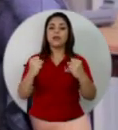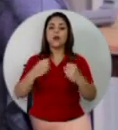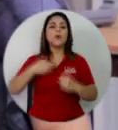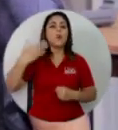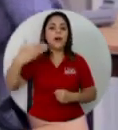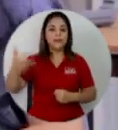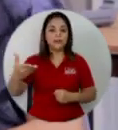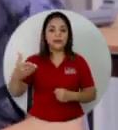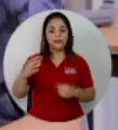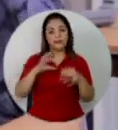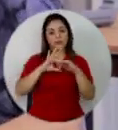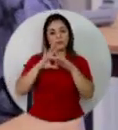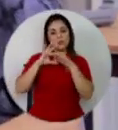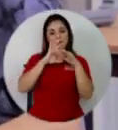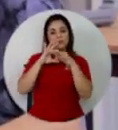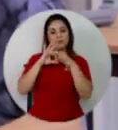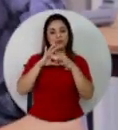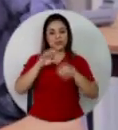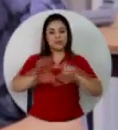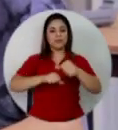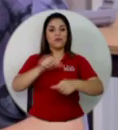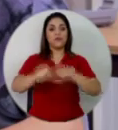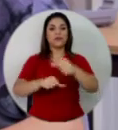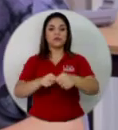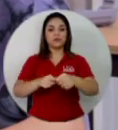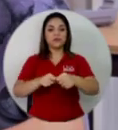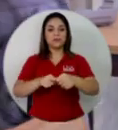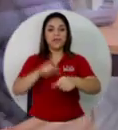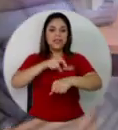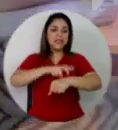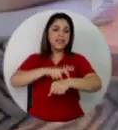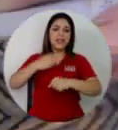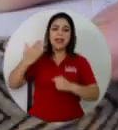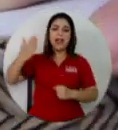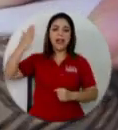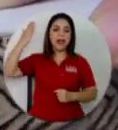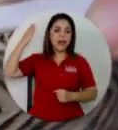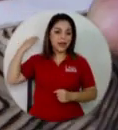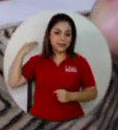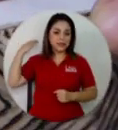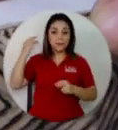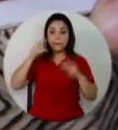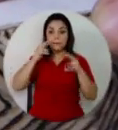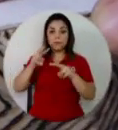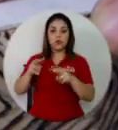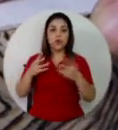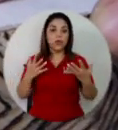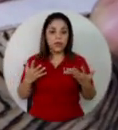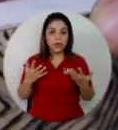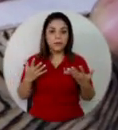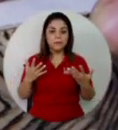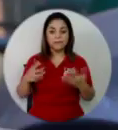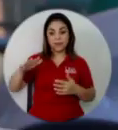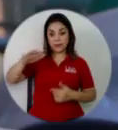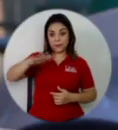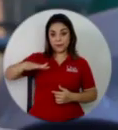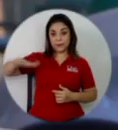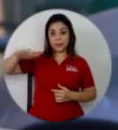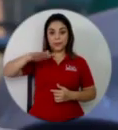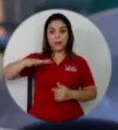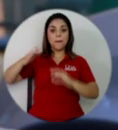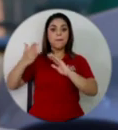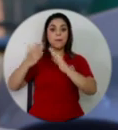Y particularmente con motivo de la sede interuniversitaria, en aquel momento teníamos que partir de que la población